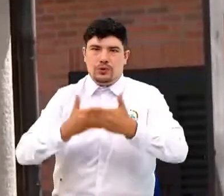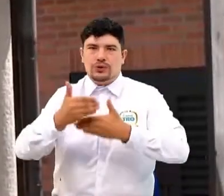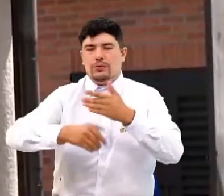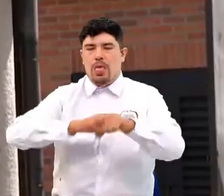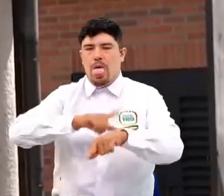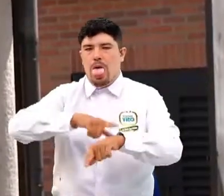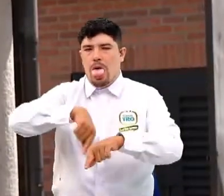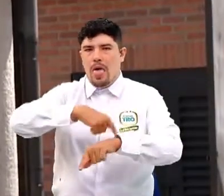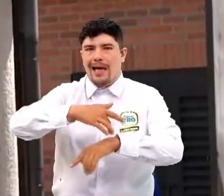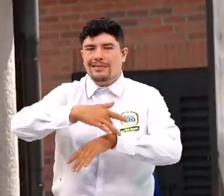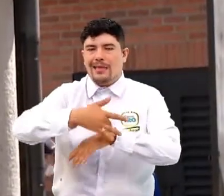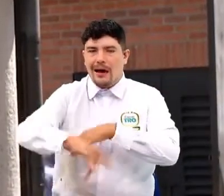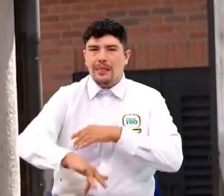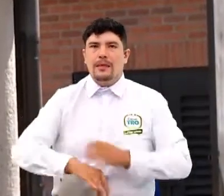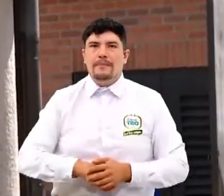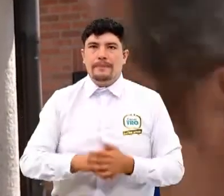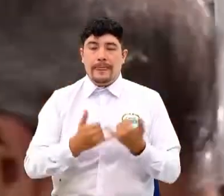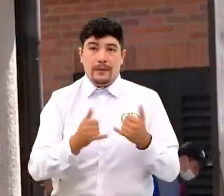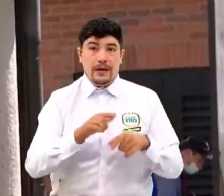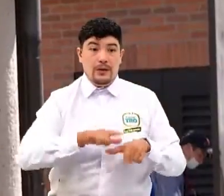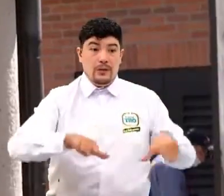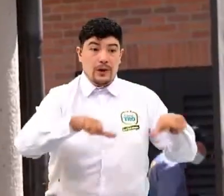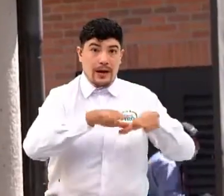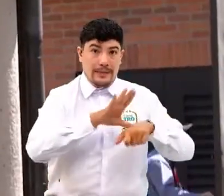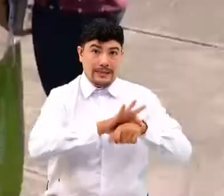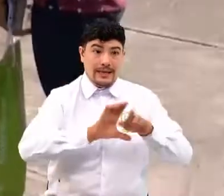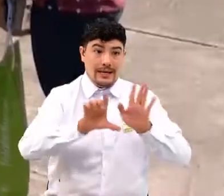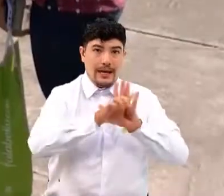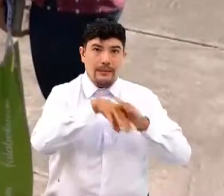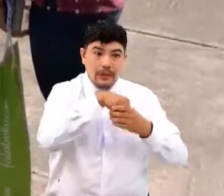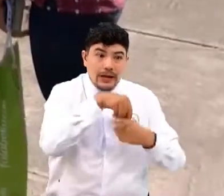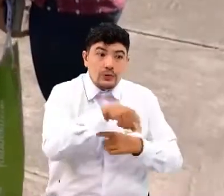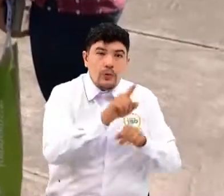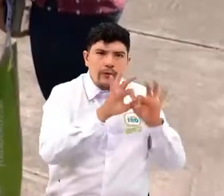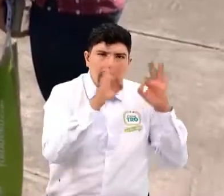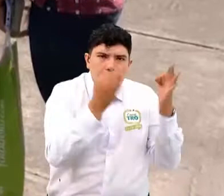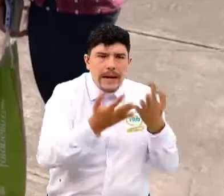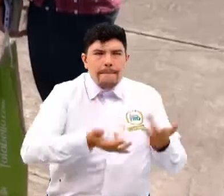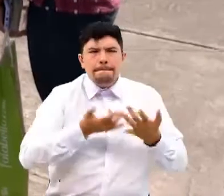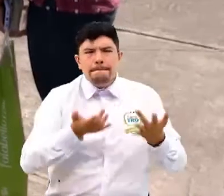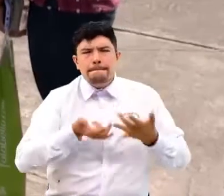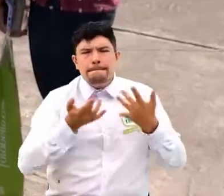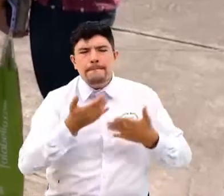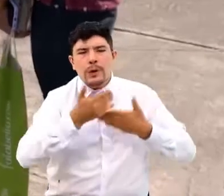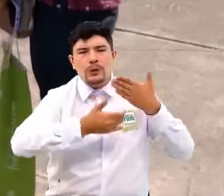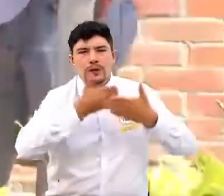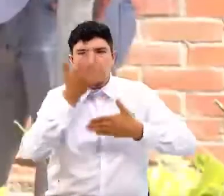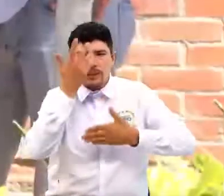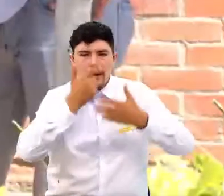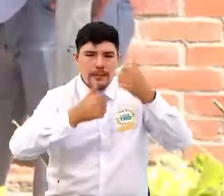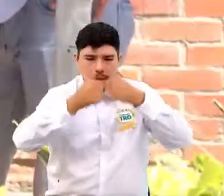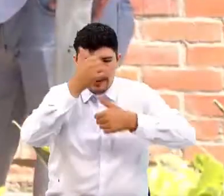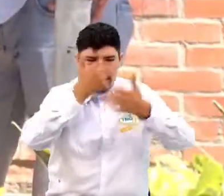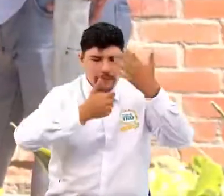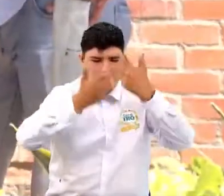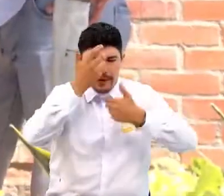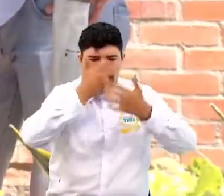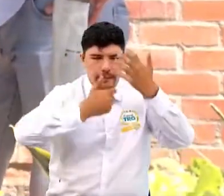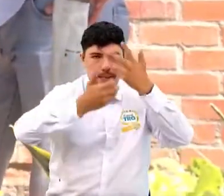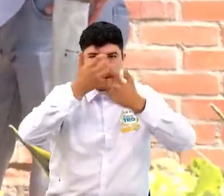las instalaciones de medicina legal aguardan los familiares de Luzdari a la espera de la finalización de la necropsia, que ya completa